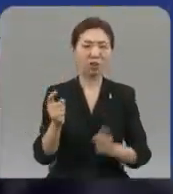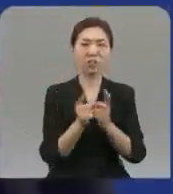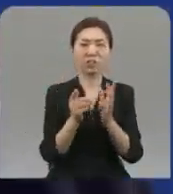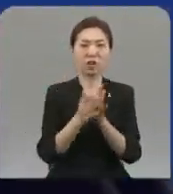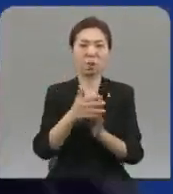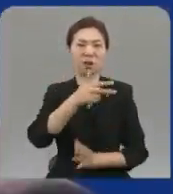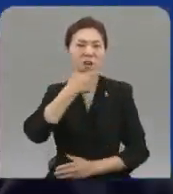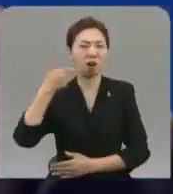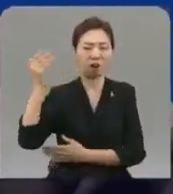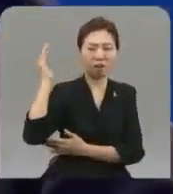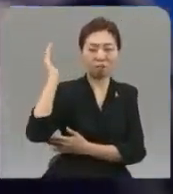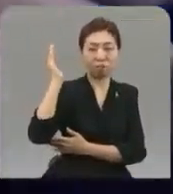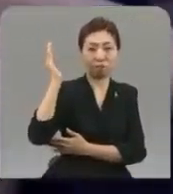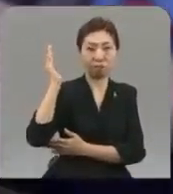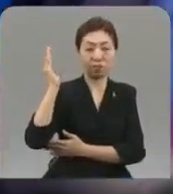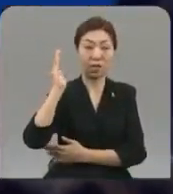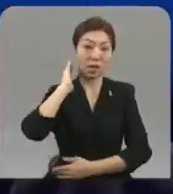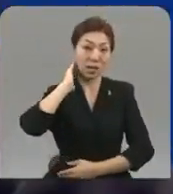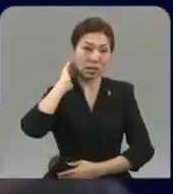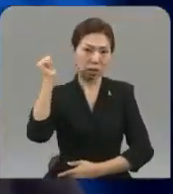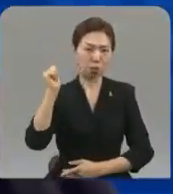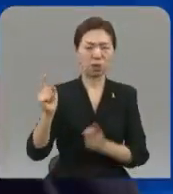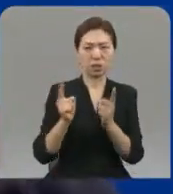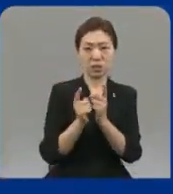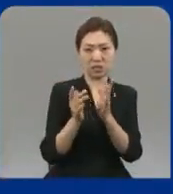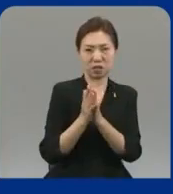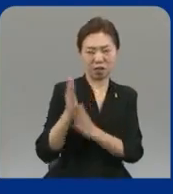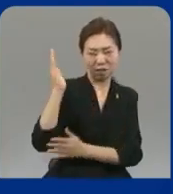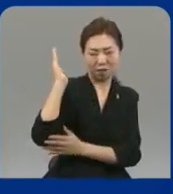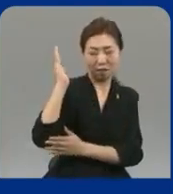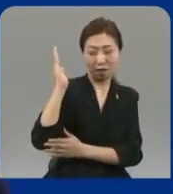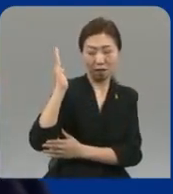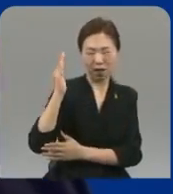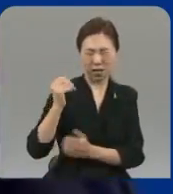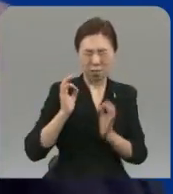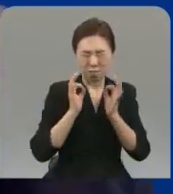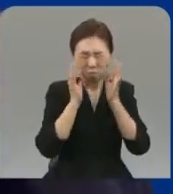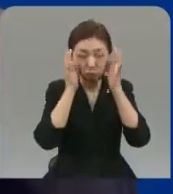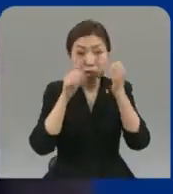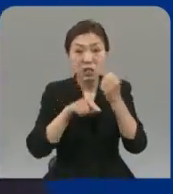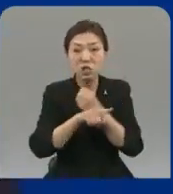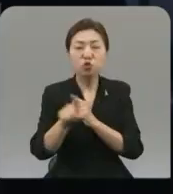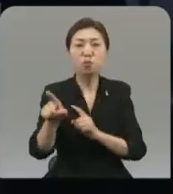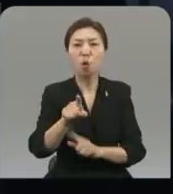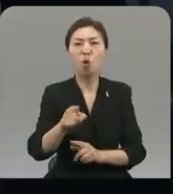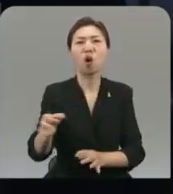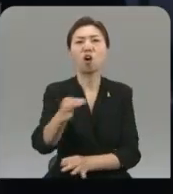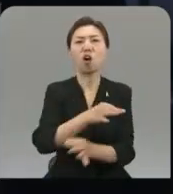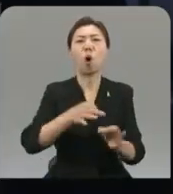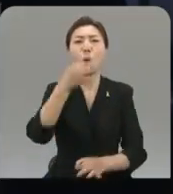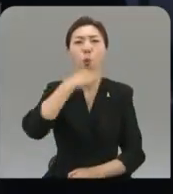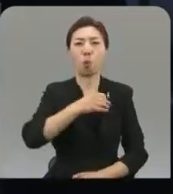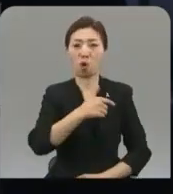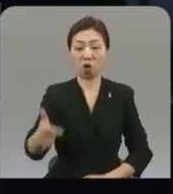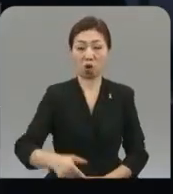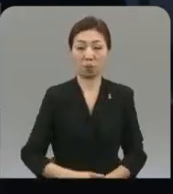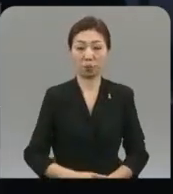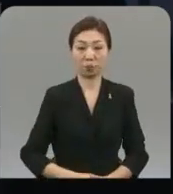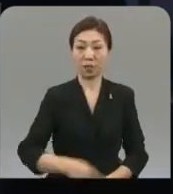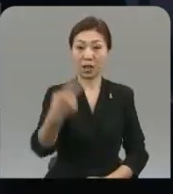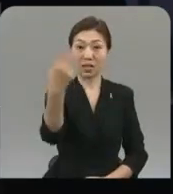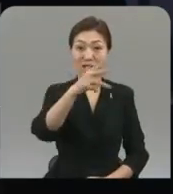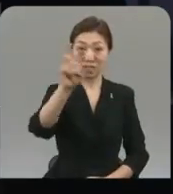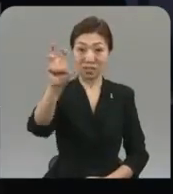nombradas como Embajadores de la expopusa en 2030 lleva meses recorriendo el mundo para dar a conocer y promocionar la ciudad